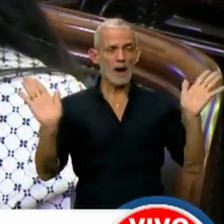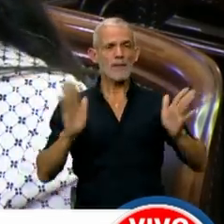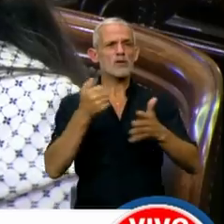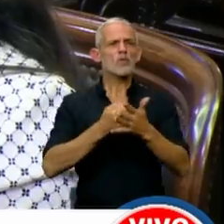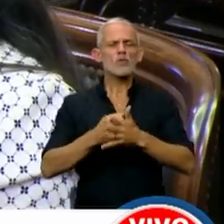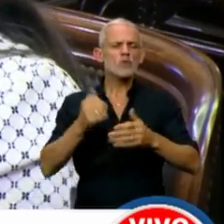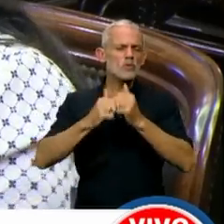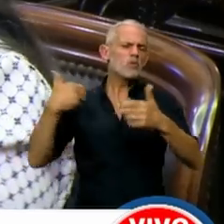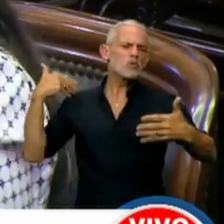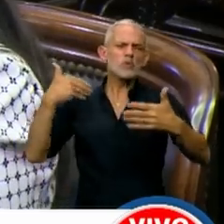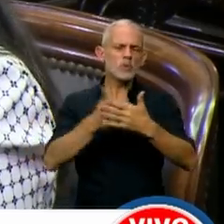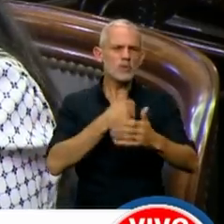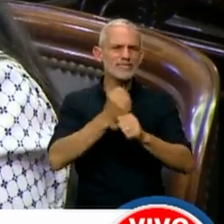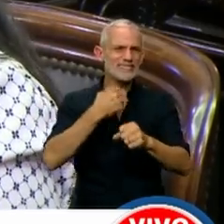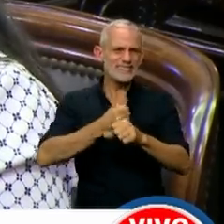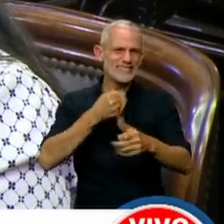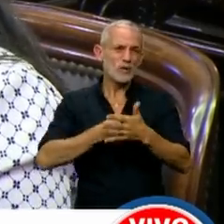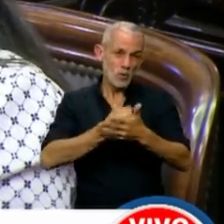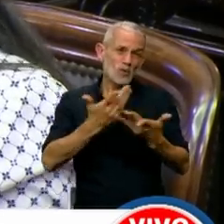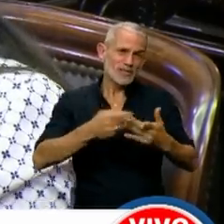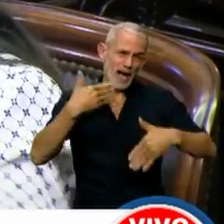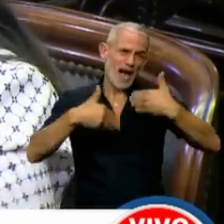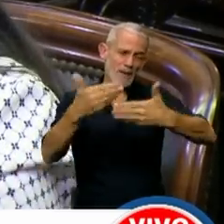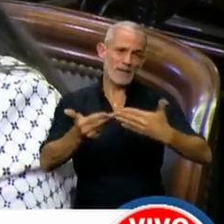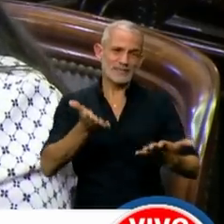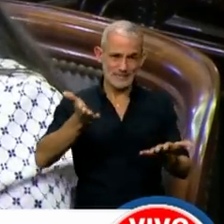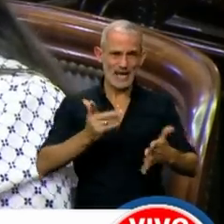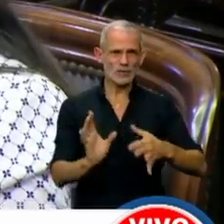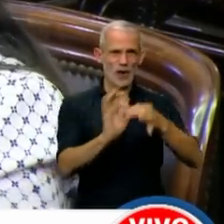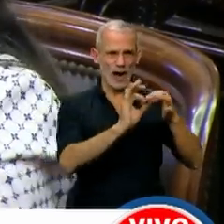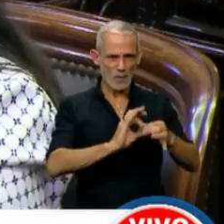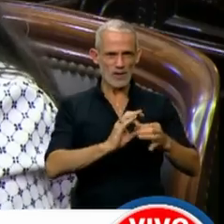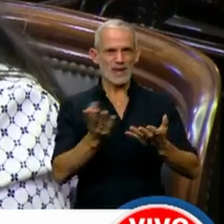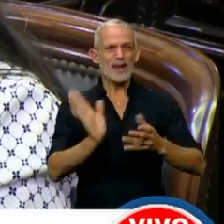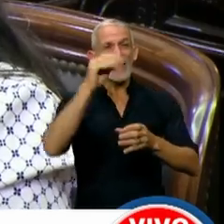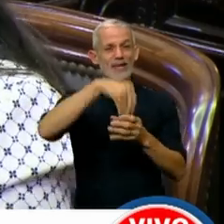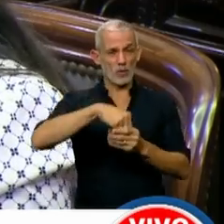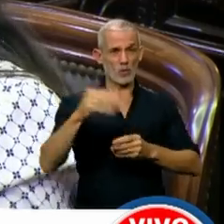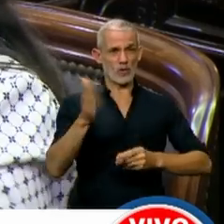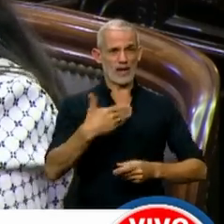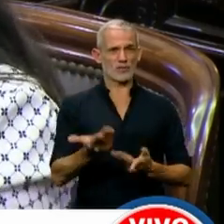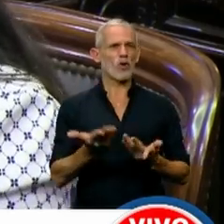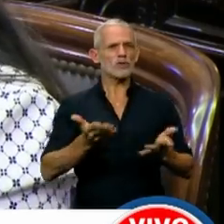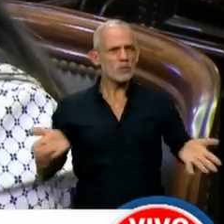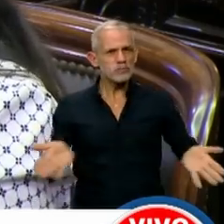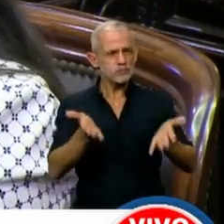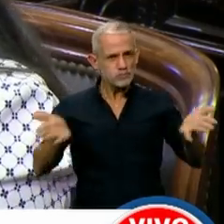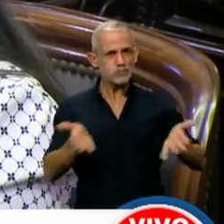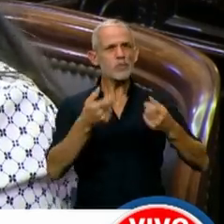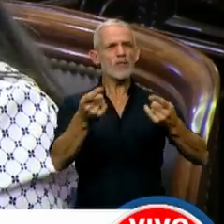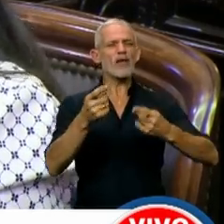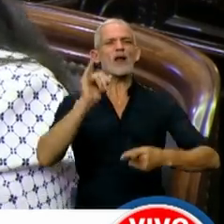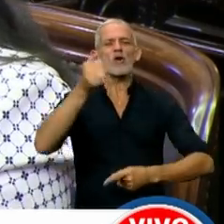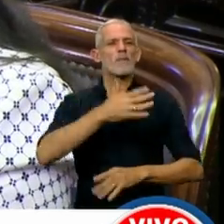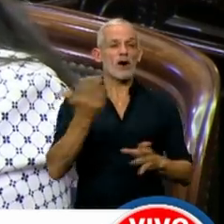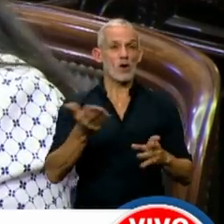lucha histórica de mucha gente que seguramente va a seguir avanzando a unir a incluir a promover a dar lo